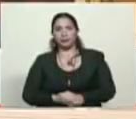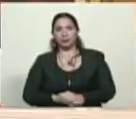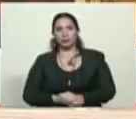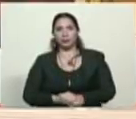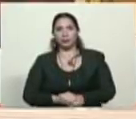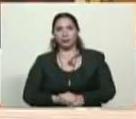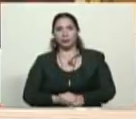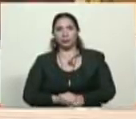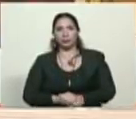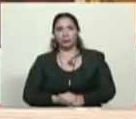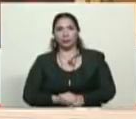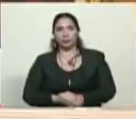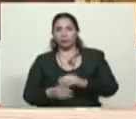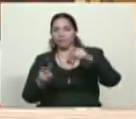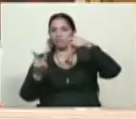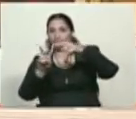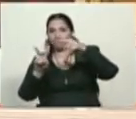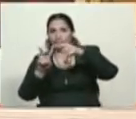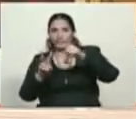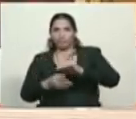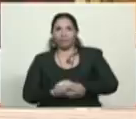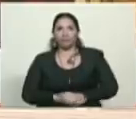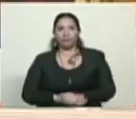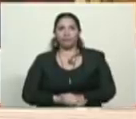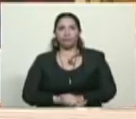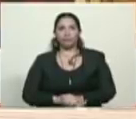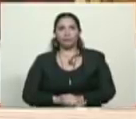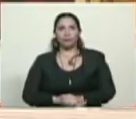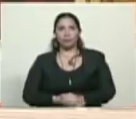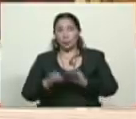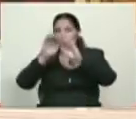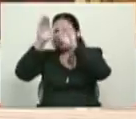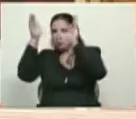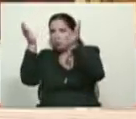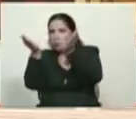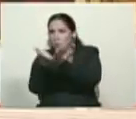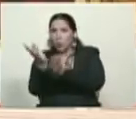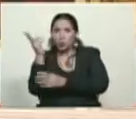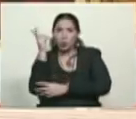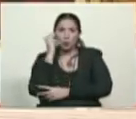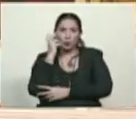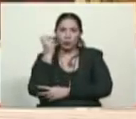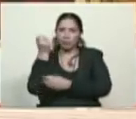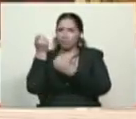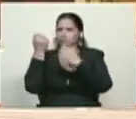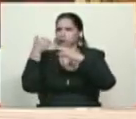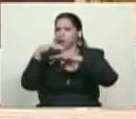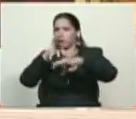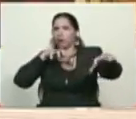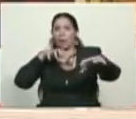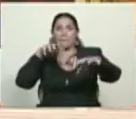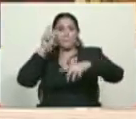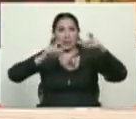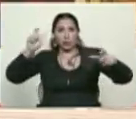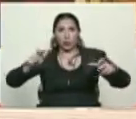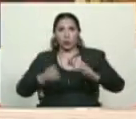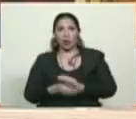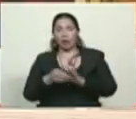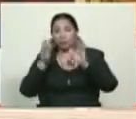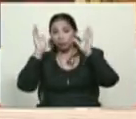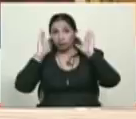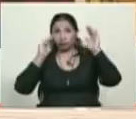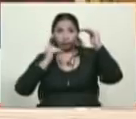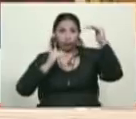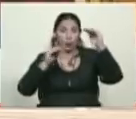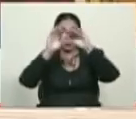por Venezolana de Televisión. En el mundo nos escucha mucha gente, impresionante la atención que hay en el